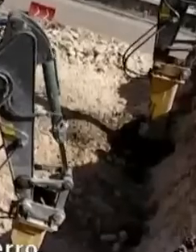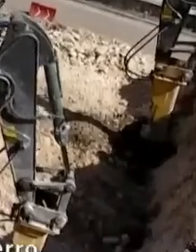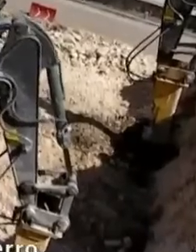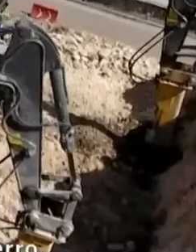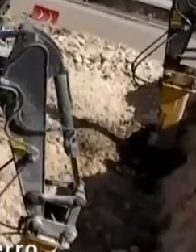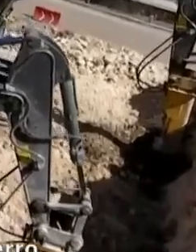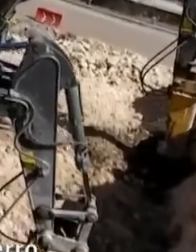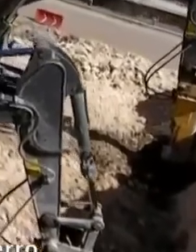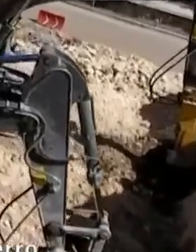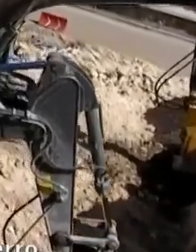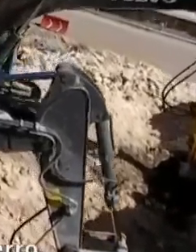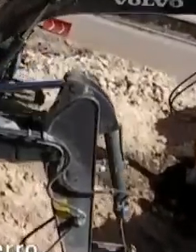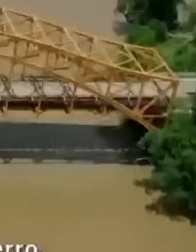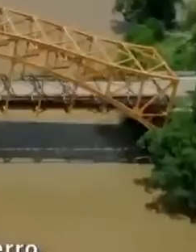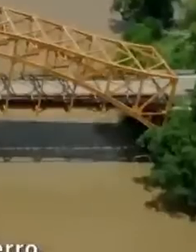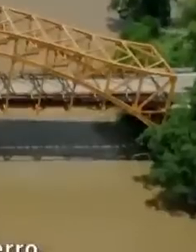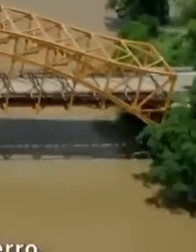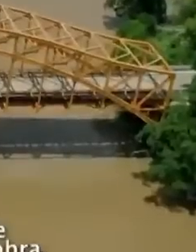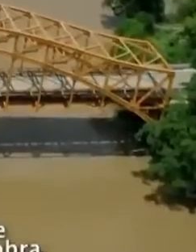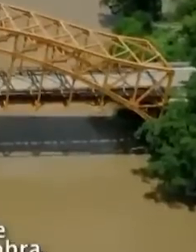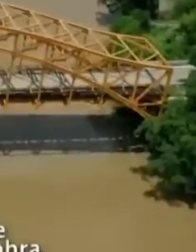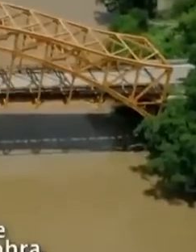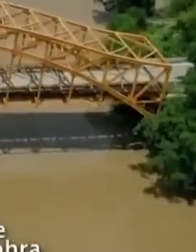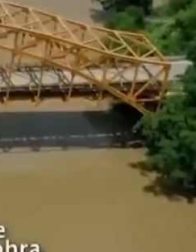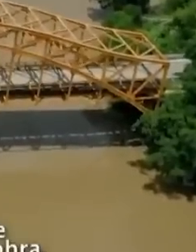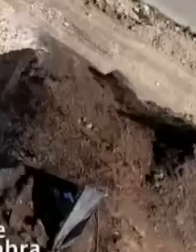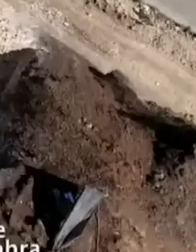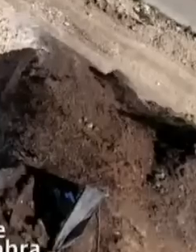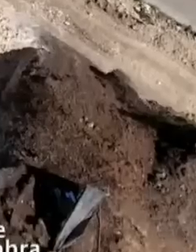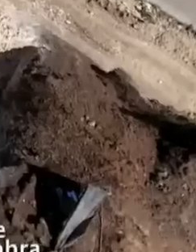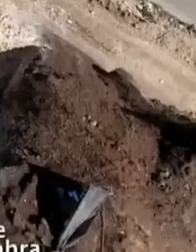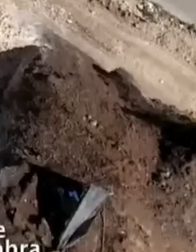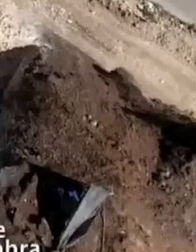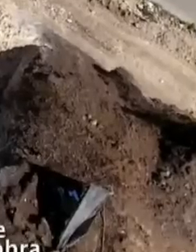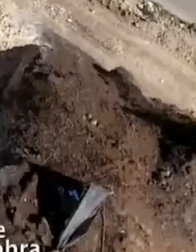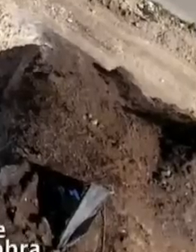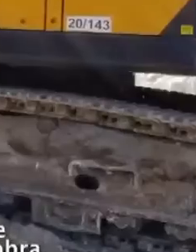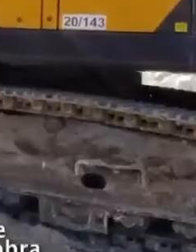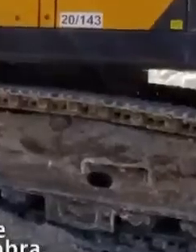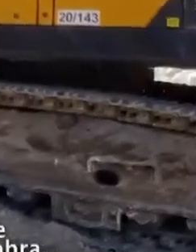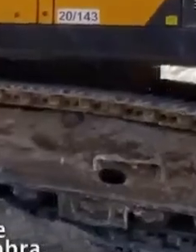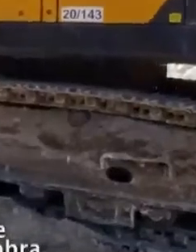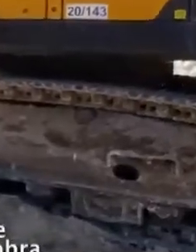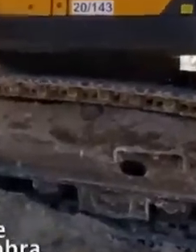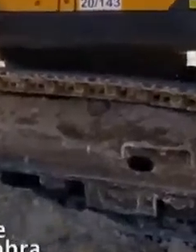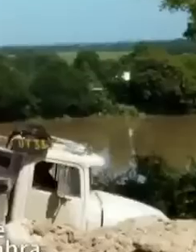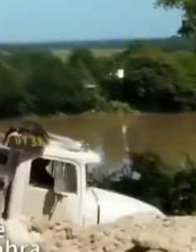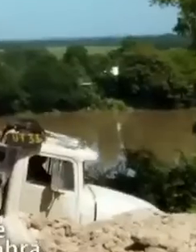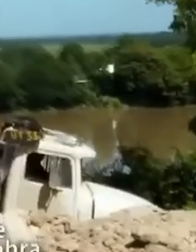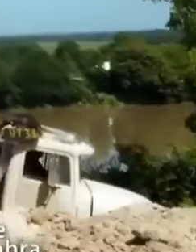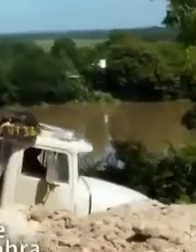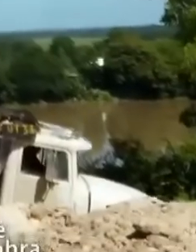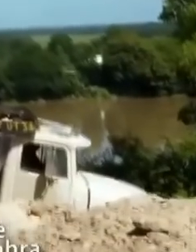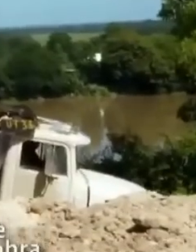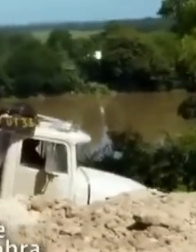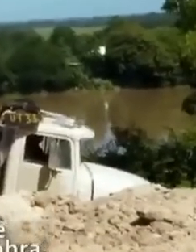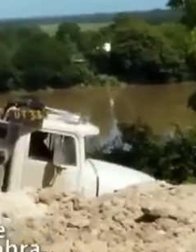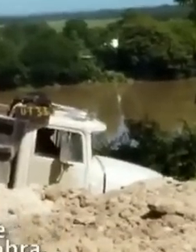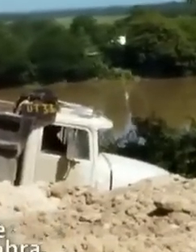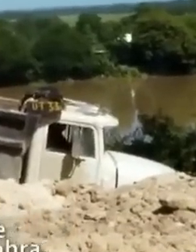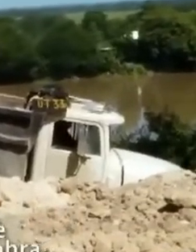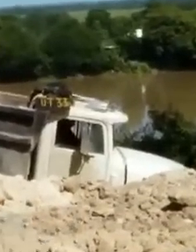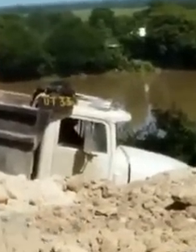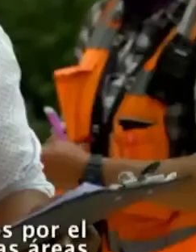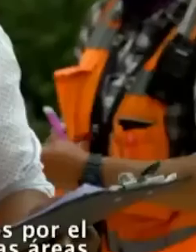trabajos preliminares para el puente de Boca del Cerro, aprovechando los materiales extraídos mediante dos excavadoras para usarlos en otras áreas